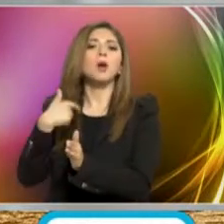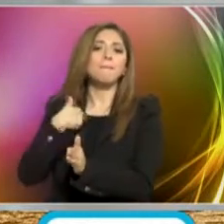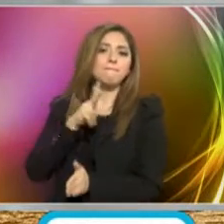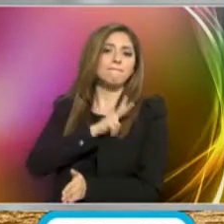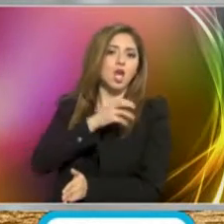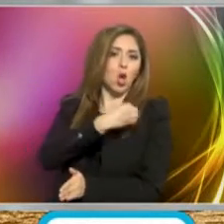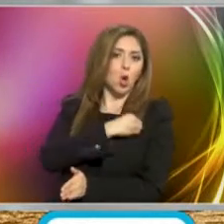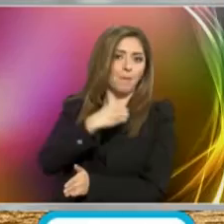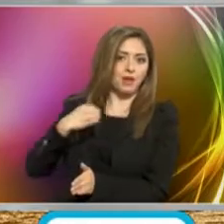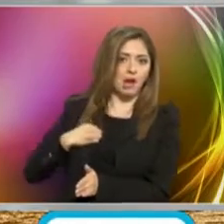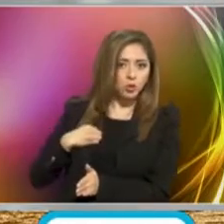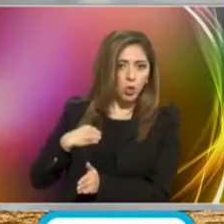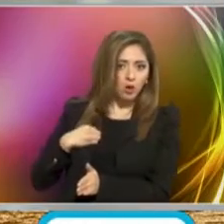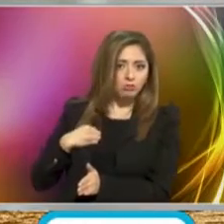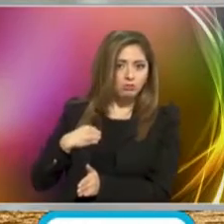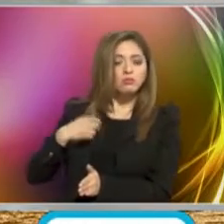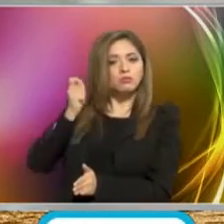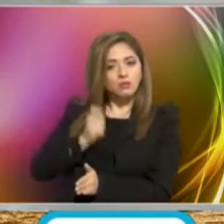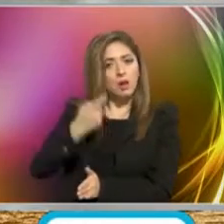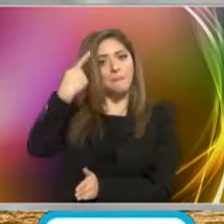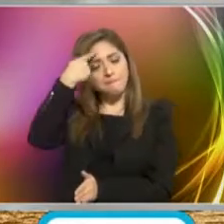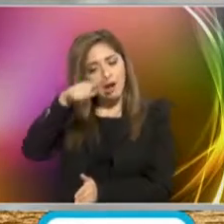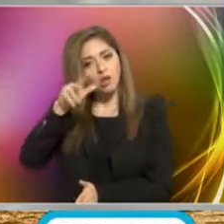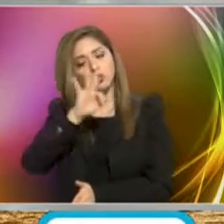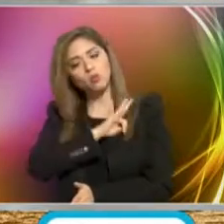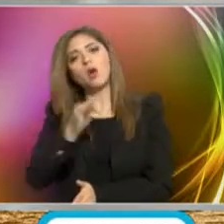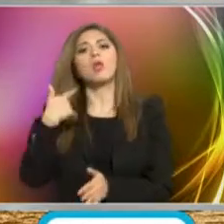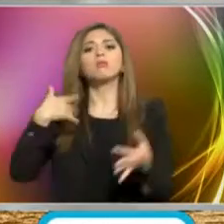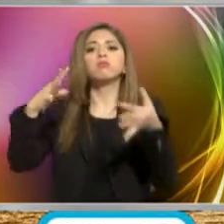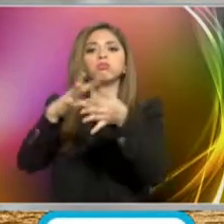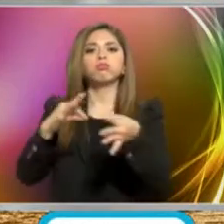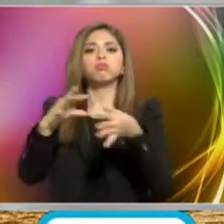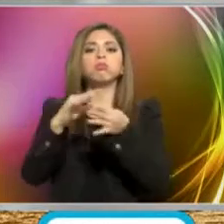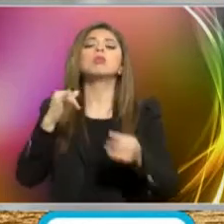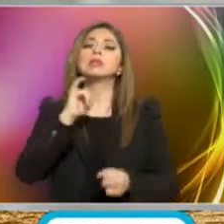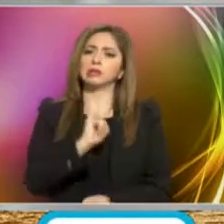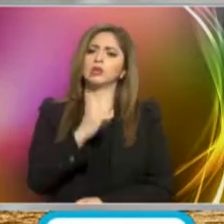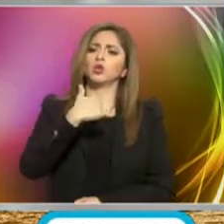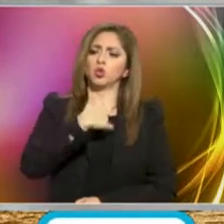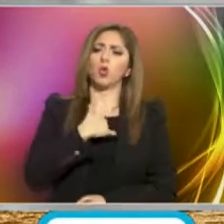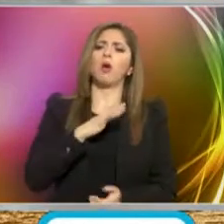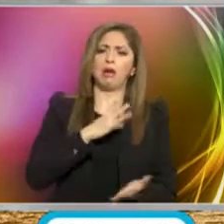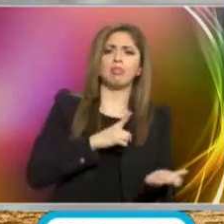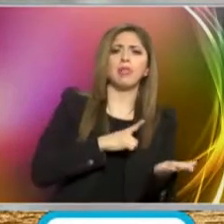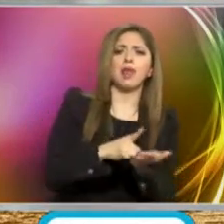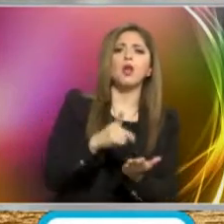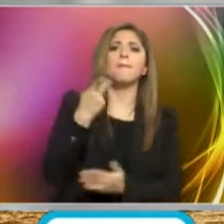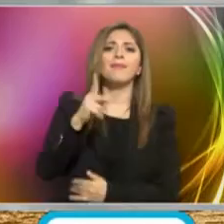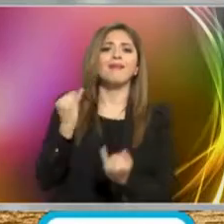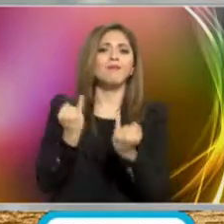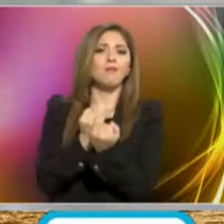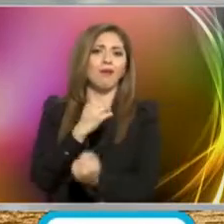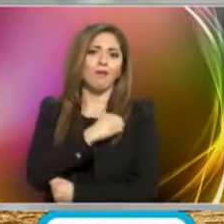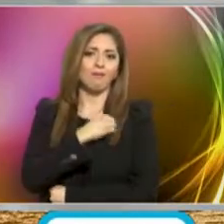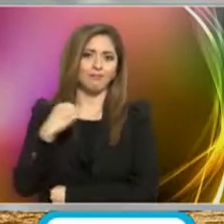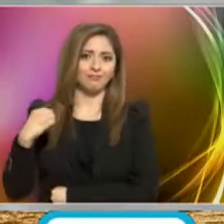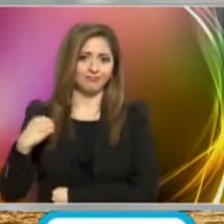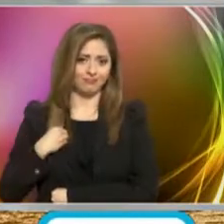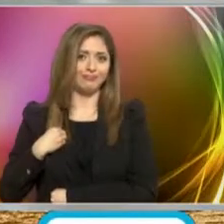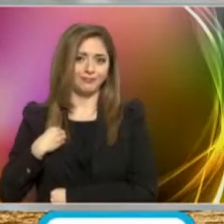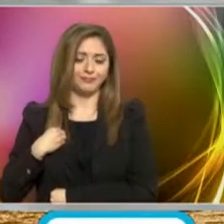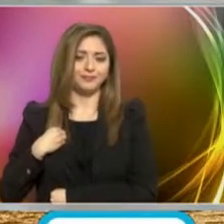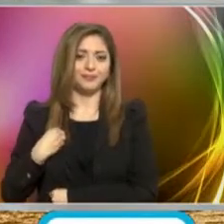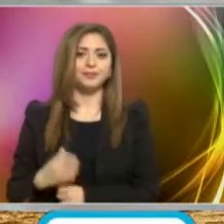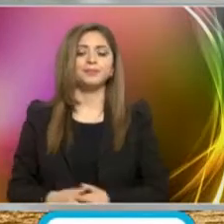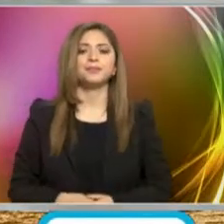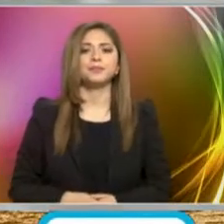poder Es luego tener la propiedad y poder hablar con propiedad de lo que Así merecemos y lo que tenemos por derecho. Así es, porque, bueno, toda